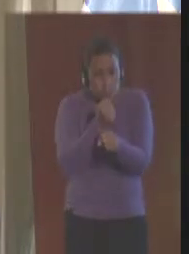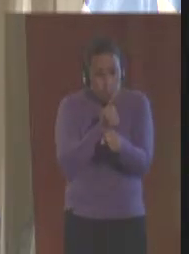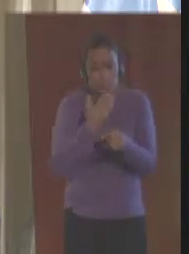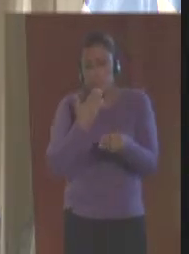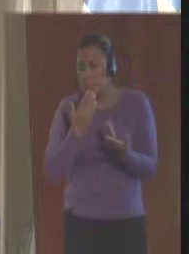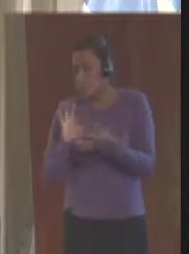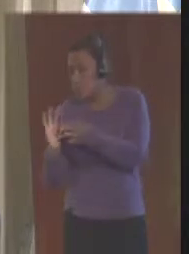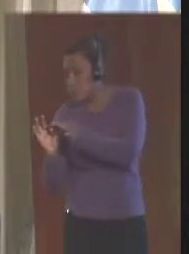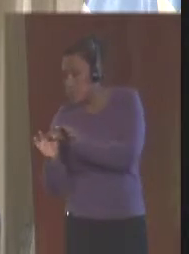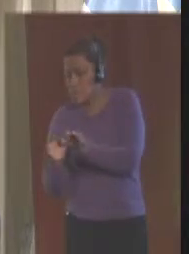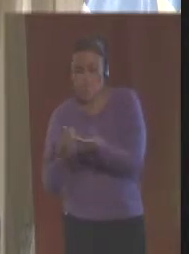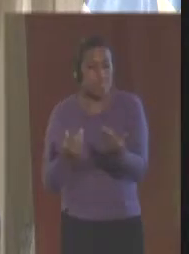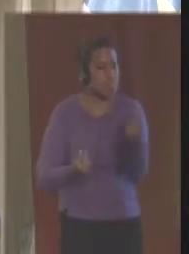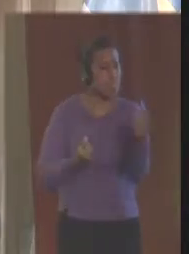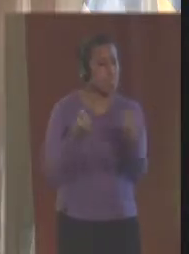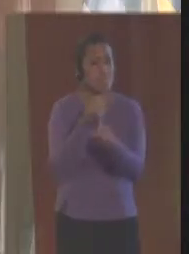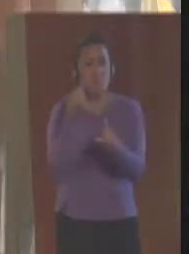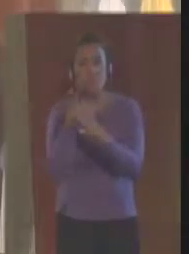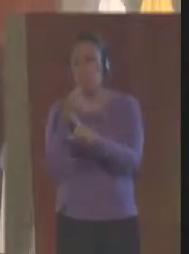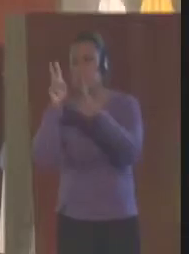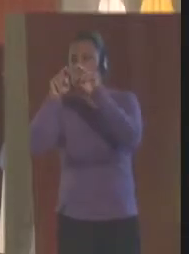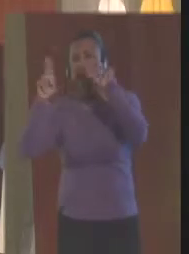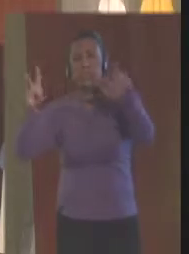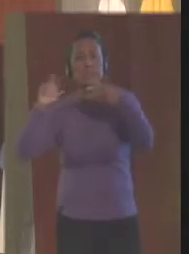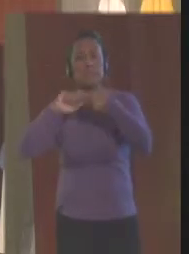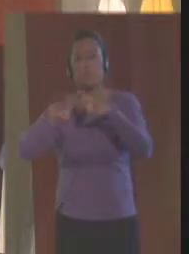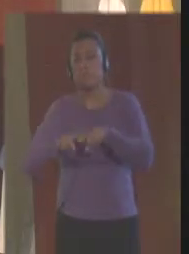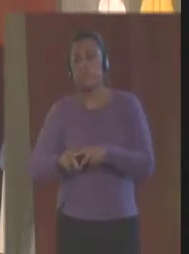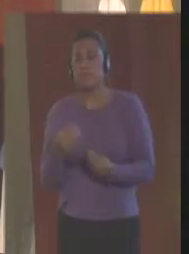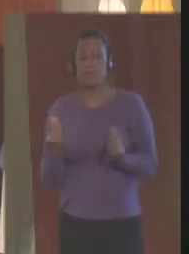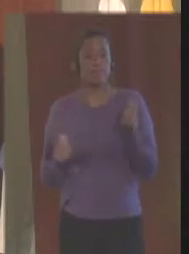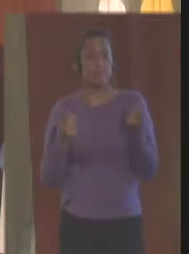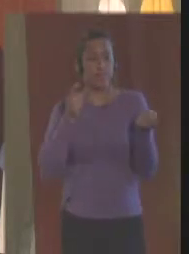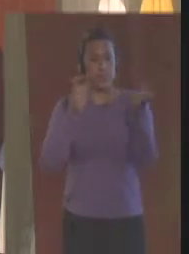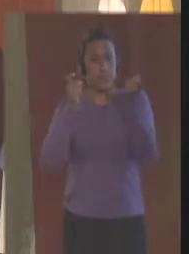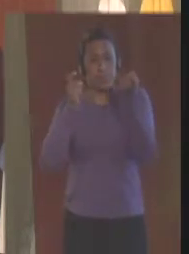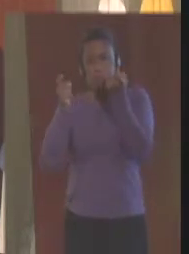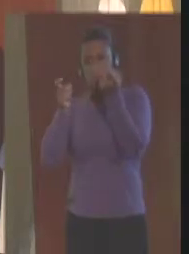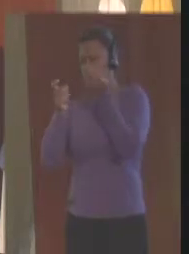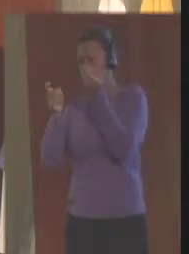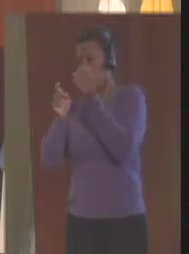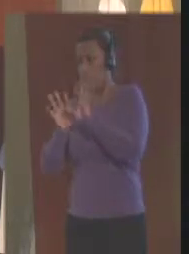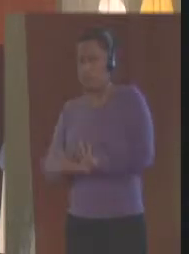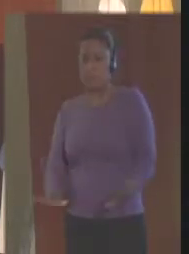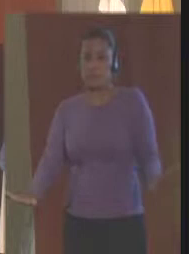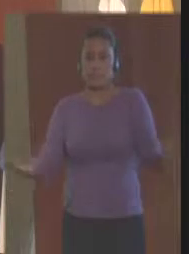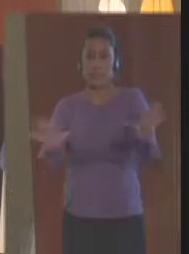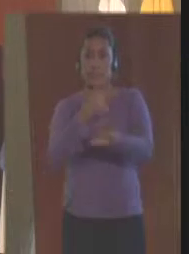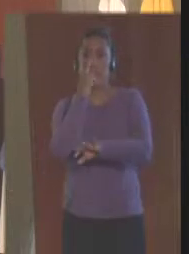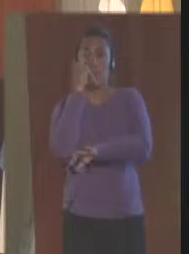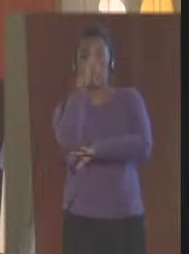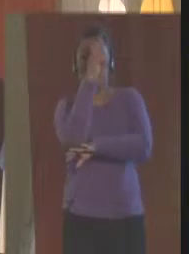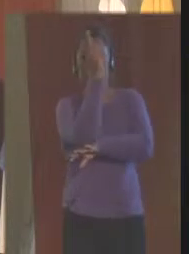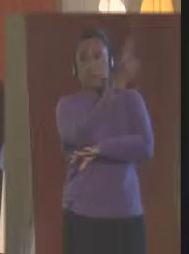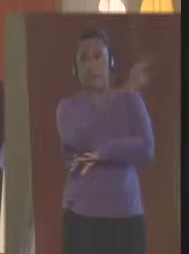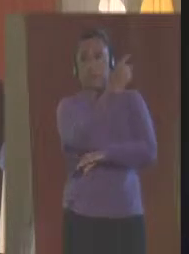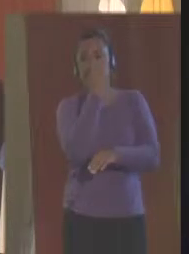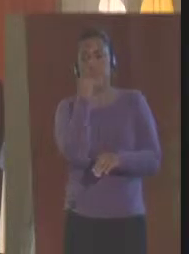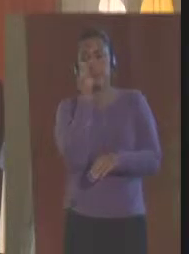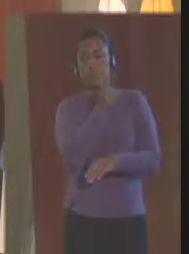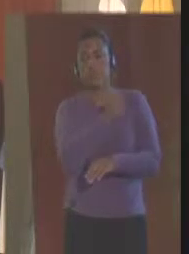buscar remediar estos impactos de la naturaleza, pero también saber cómo manejar nuestros territorios. Si observamos en la diapositiva